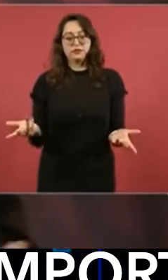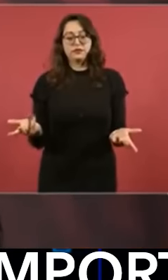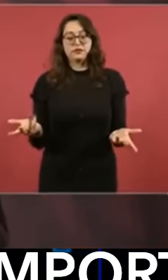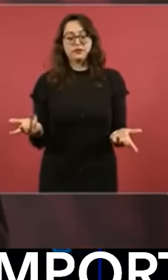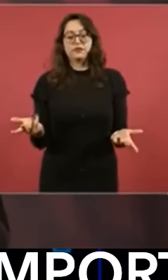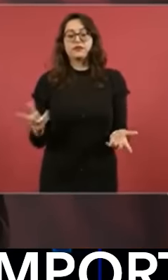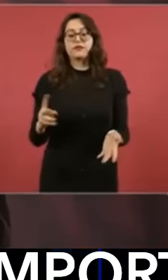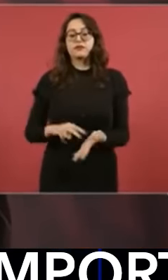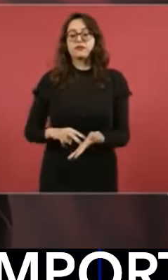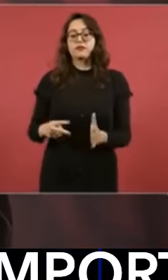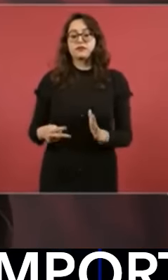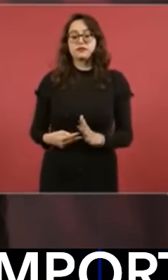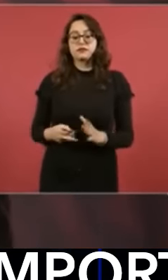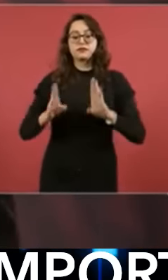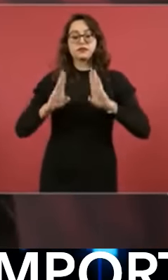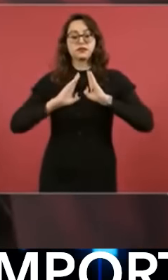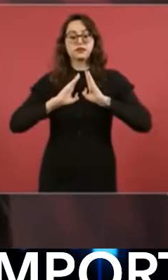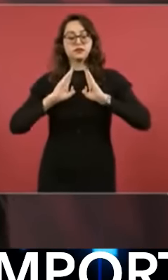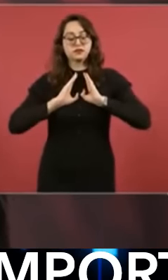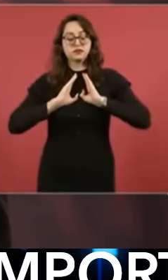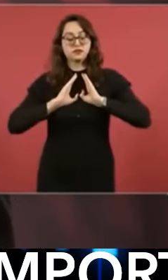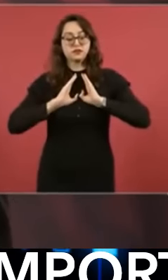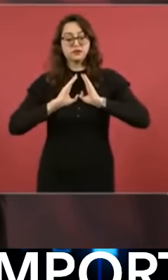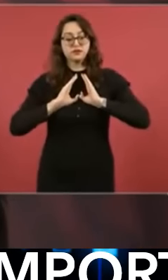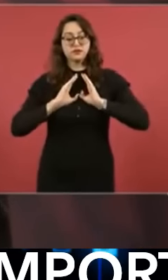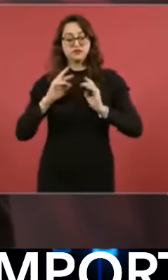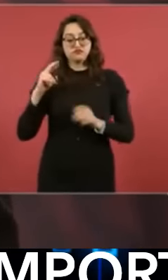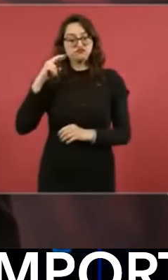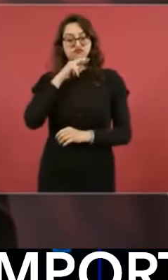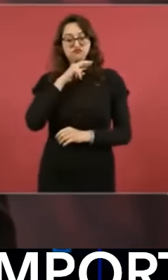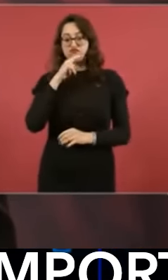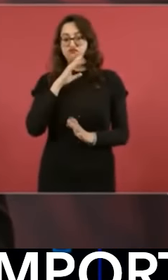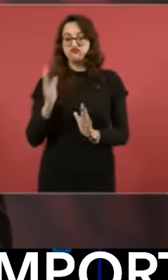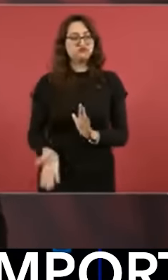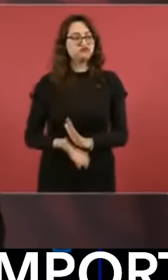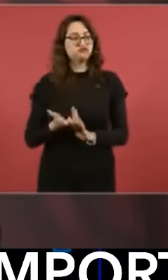Los ingenieros militares ya construyeron